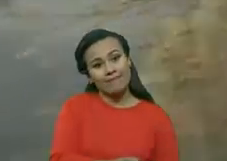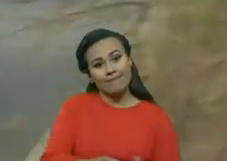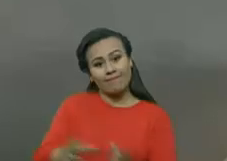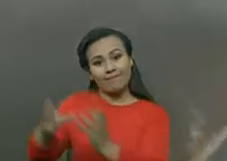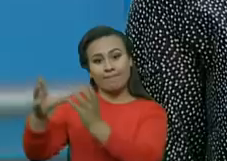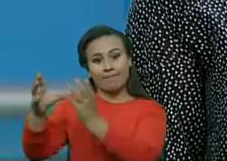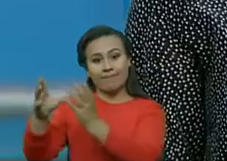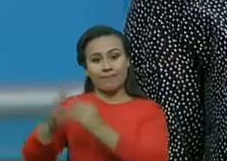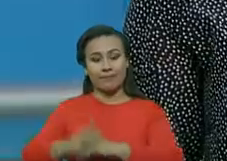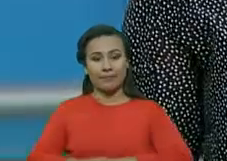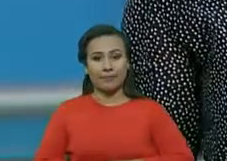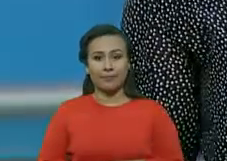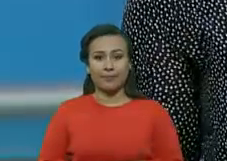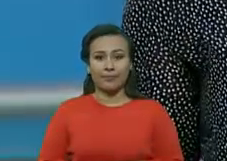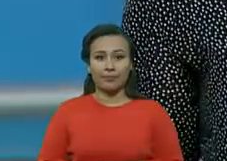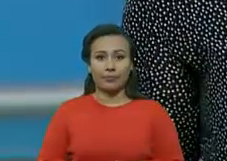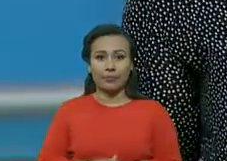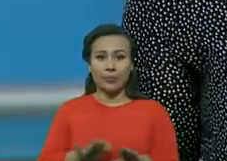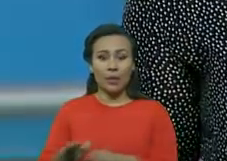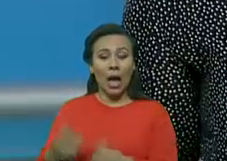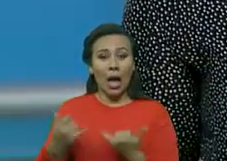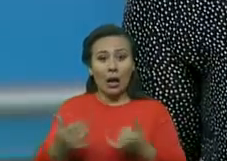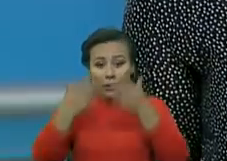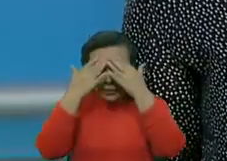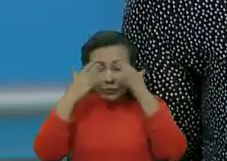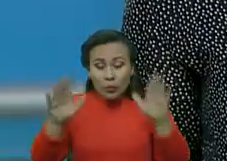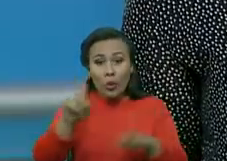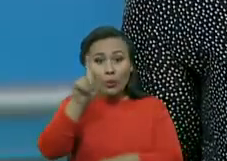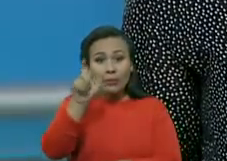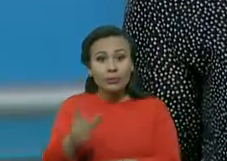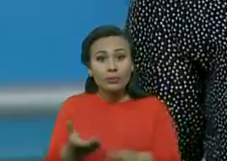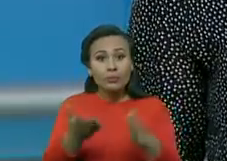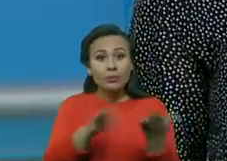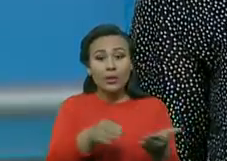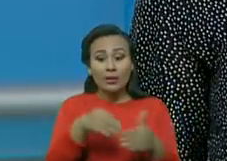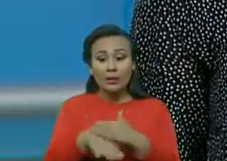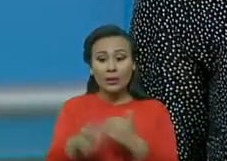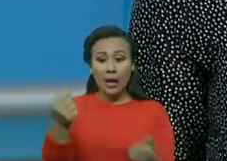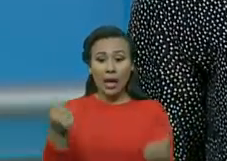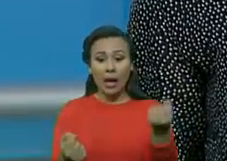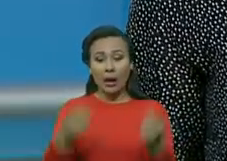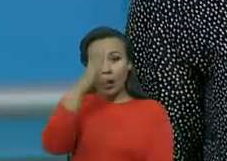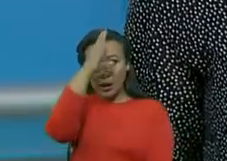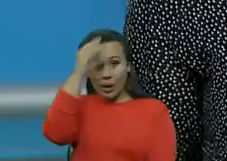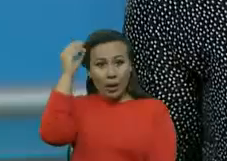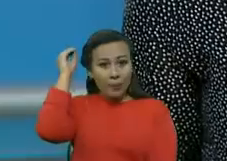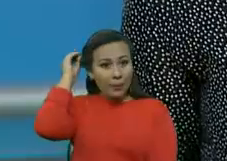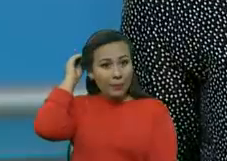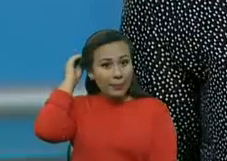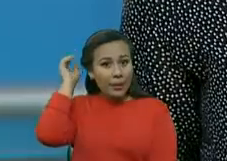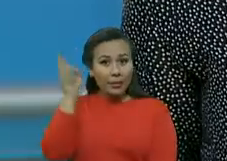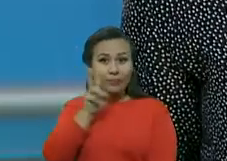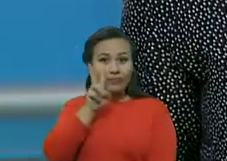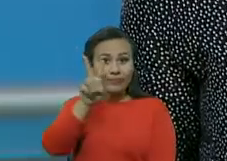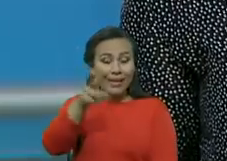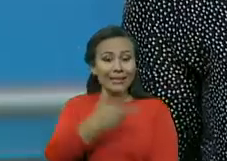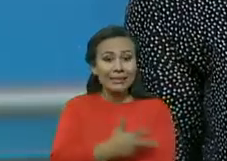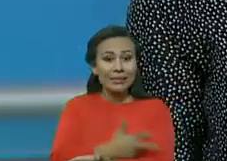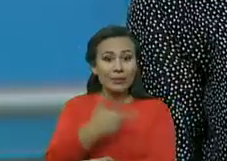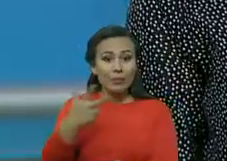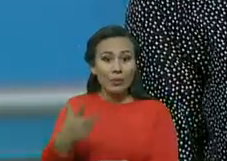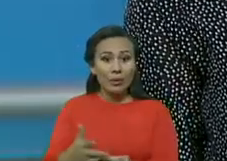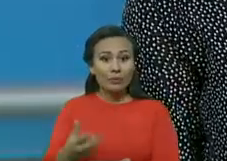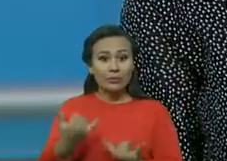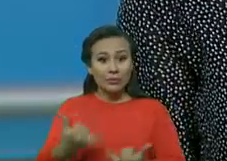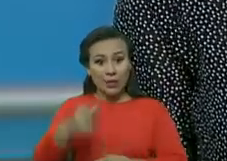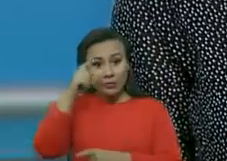Villao. Un hombre fue hallado muerto dentro de su vehículo en Riobamba, capital de la provincia de Chimborazo. La